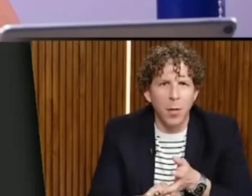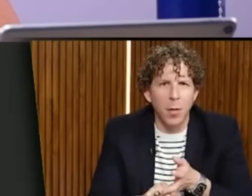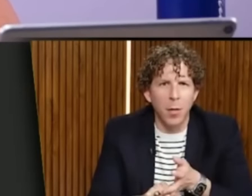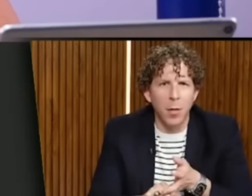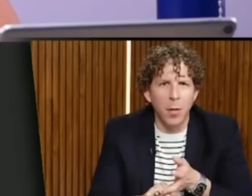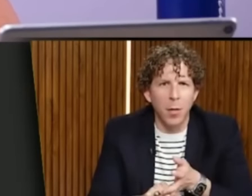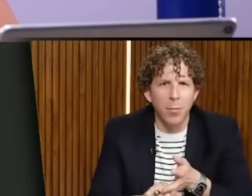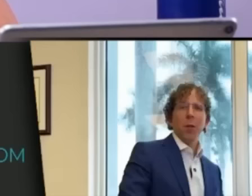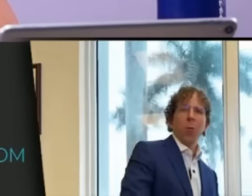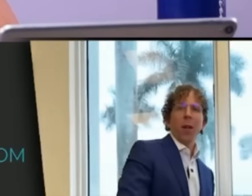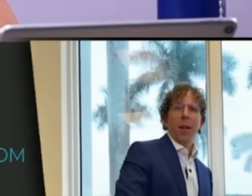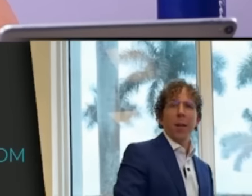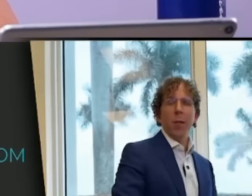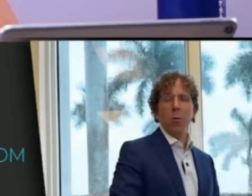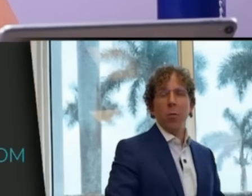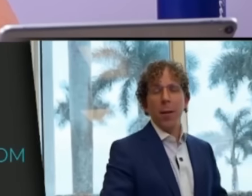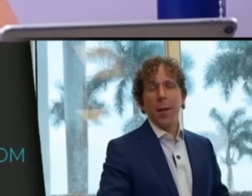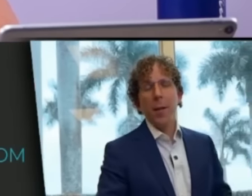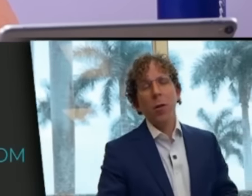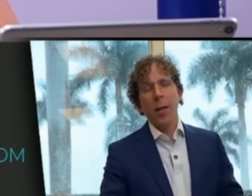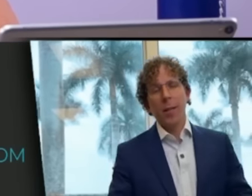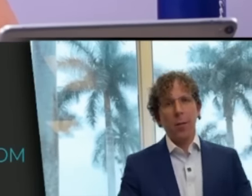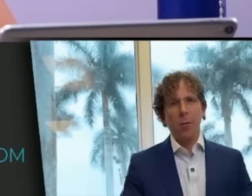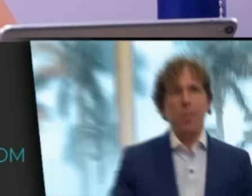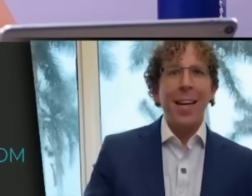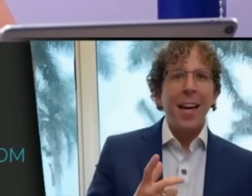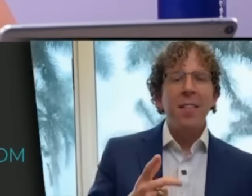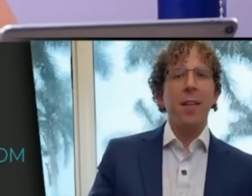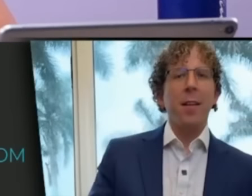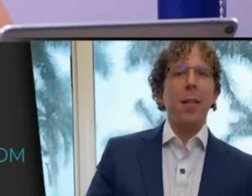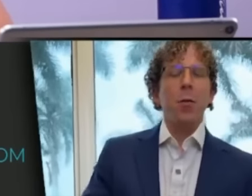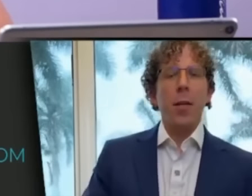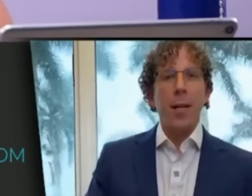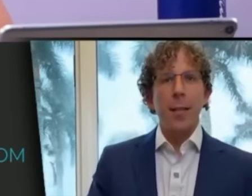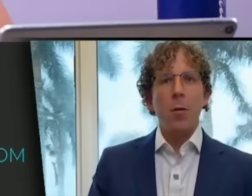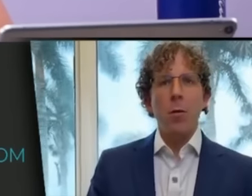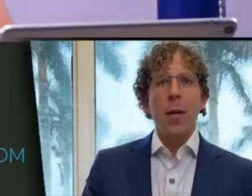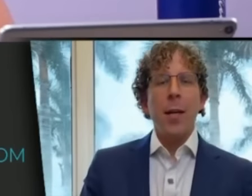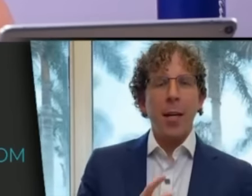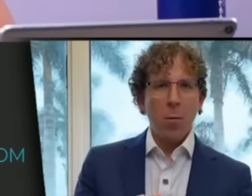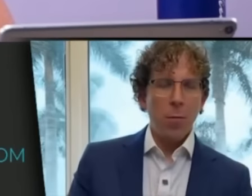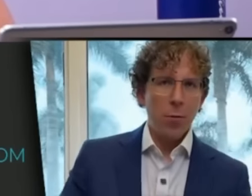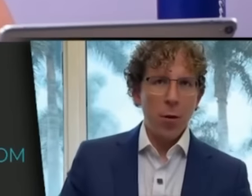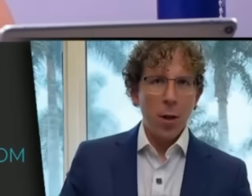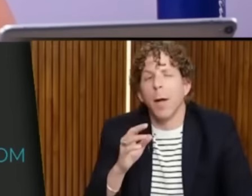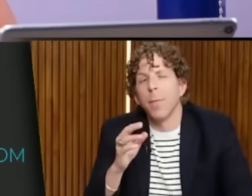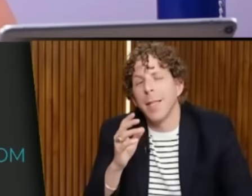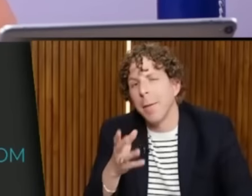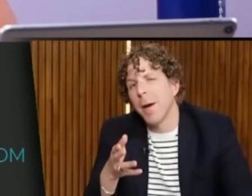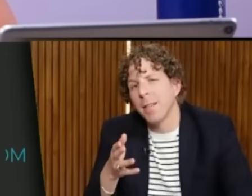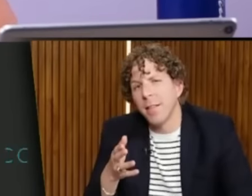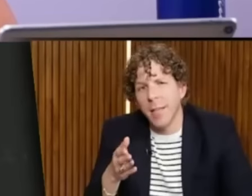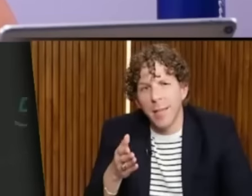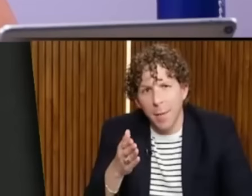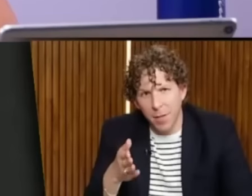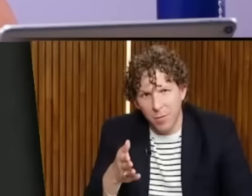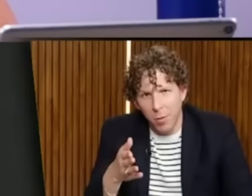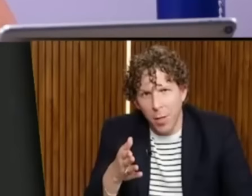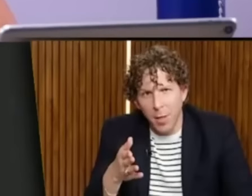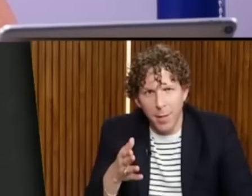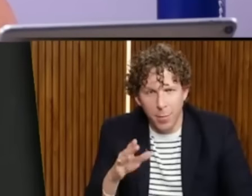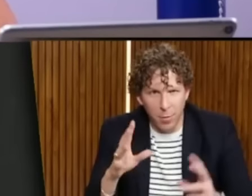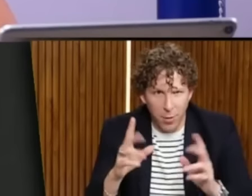terrateniente es el estado y no hay nada saliendo de la tierra más que hierba espina y